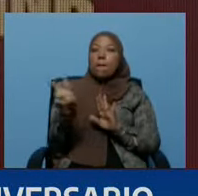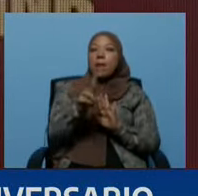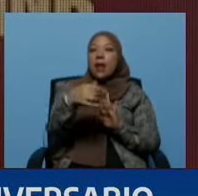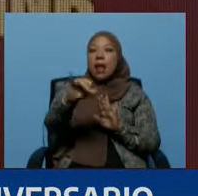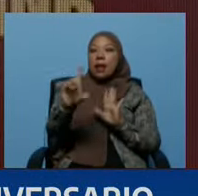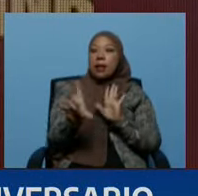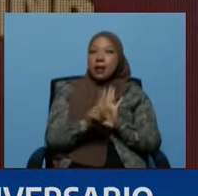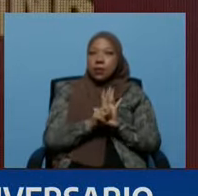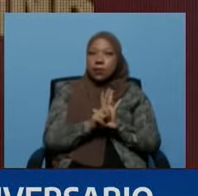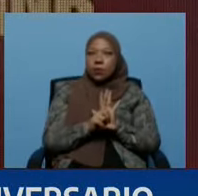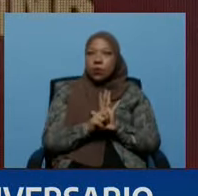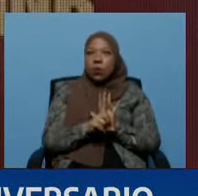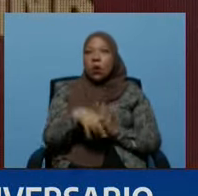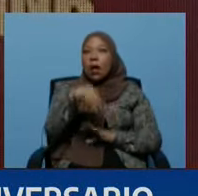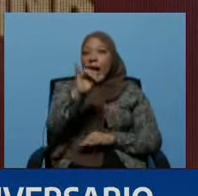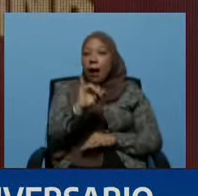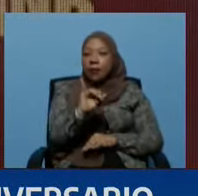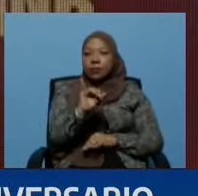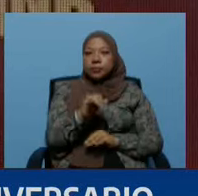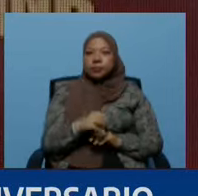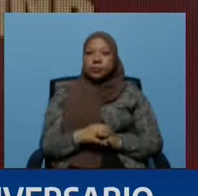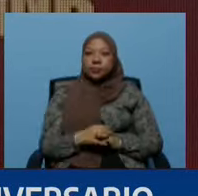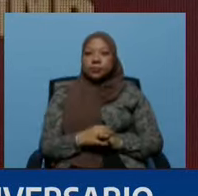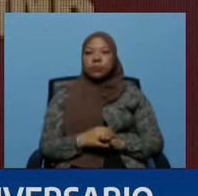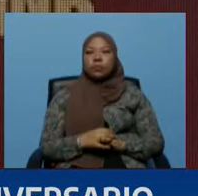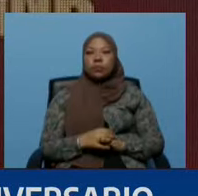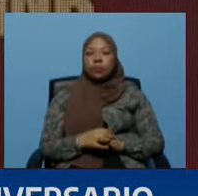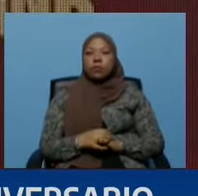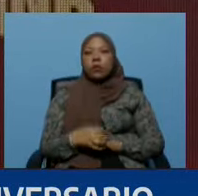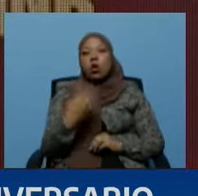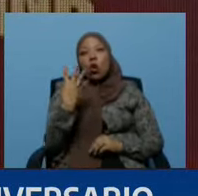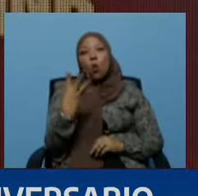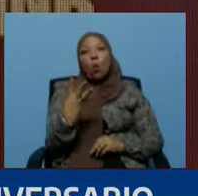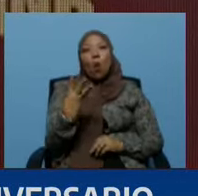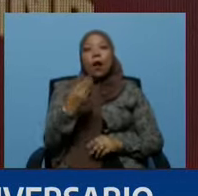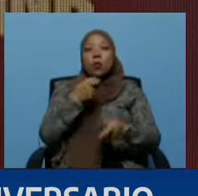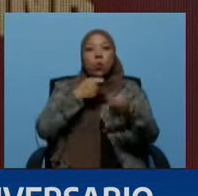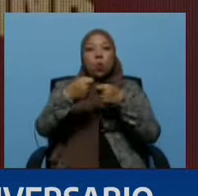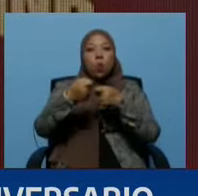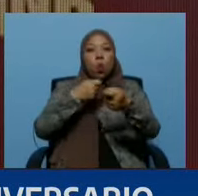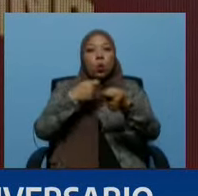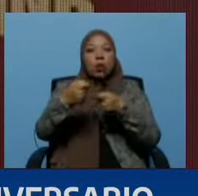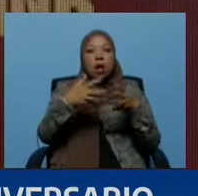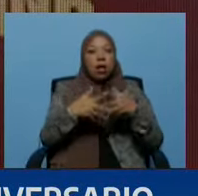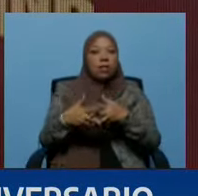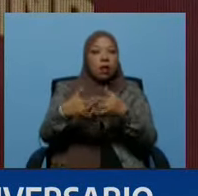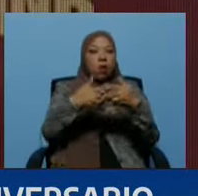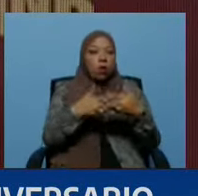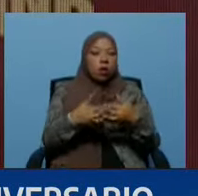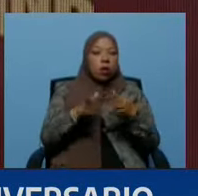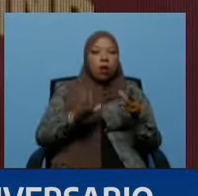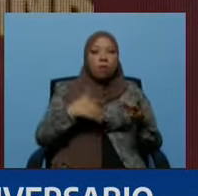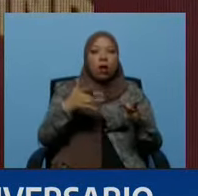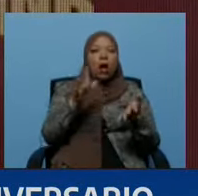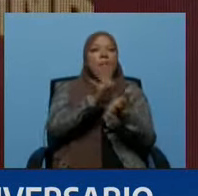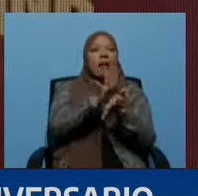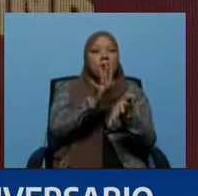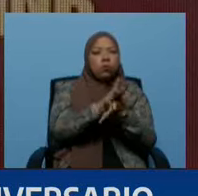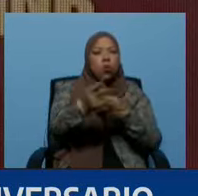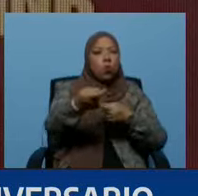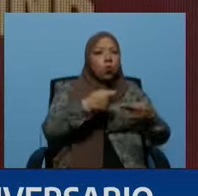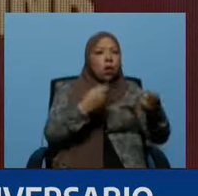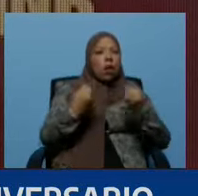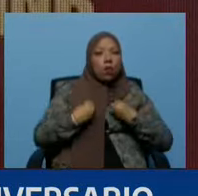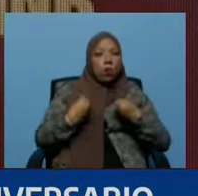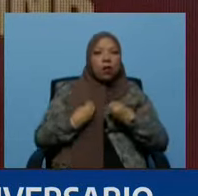leyes, tiene instituciones. No serán 4 declaraciones del gobierno de Estados Unidos las que puedan establecer la